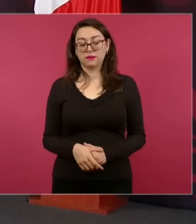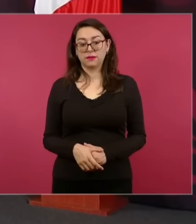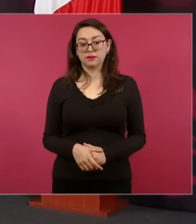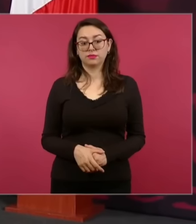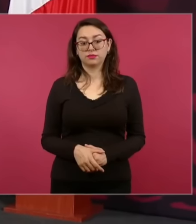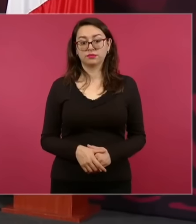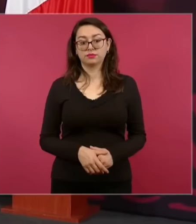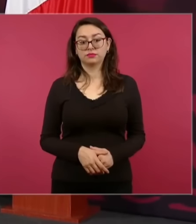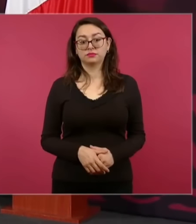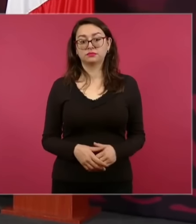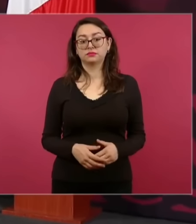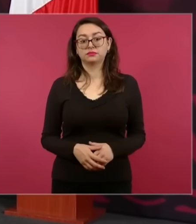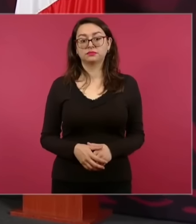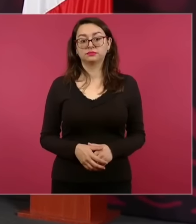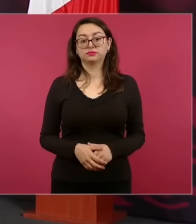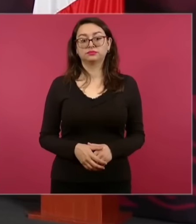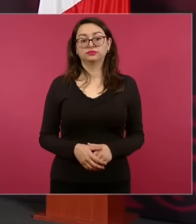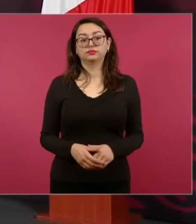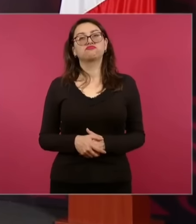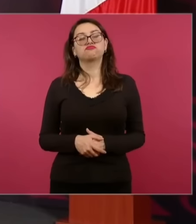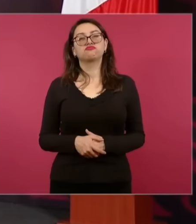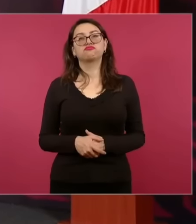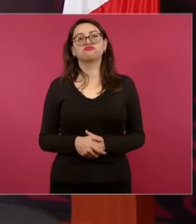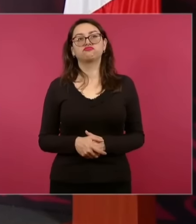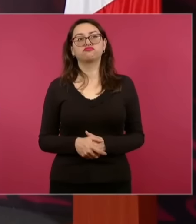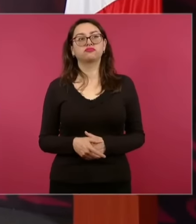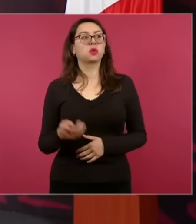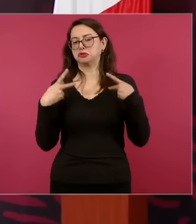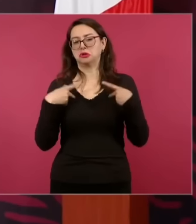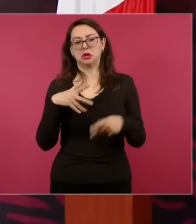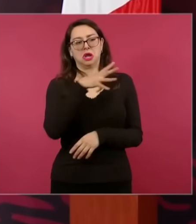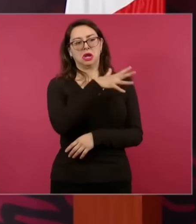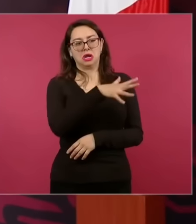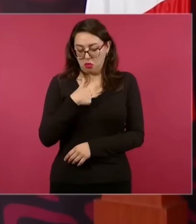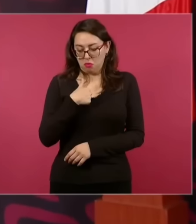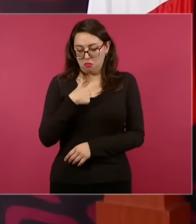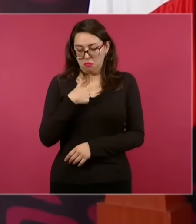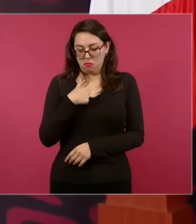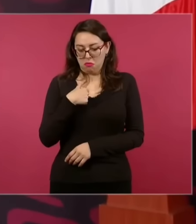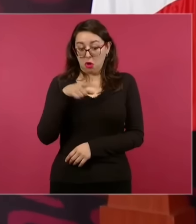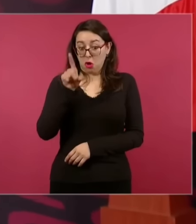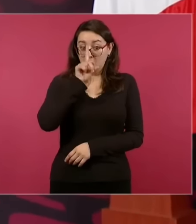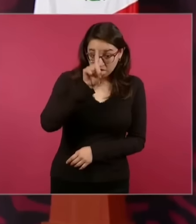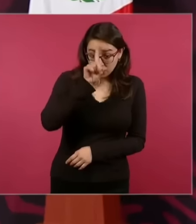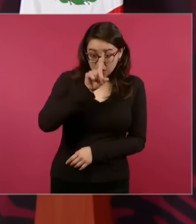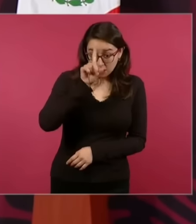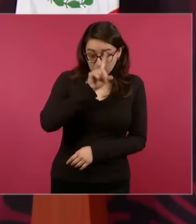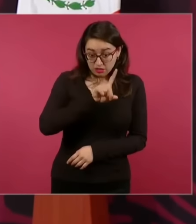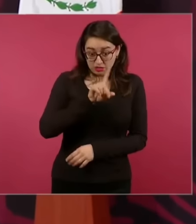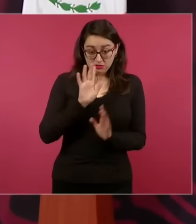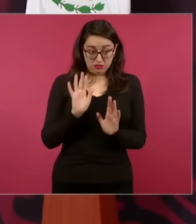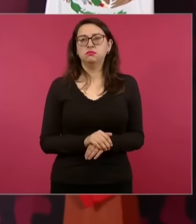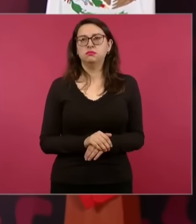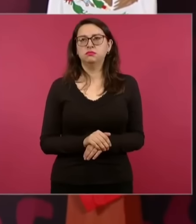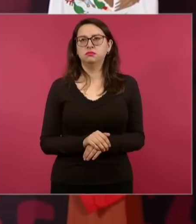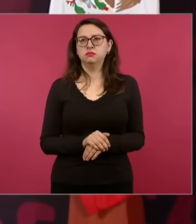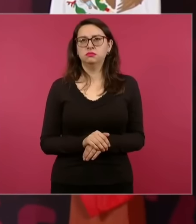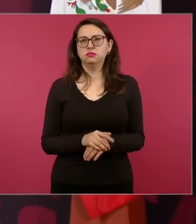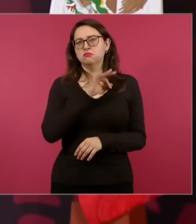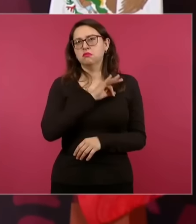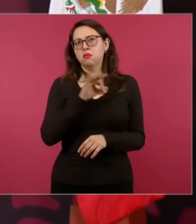yo tuviese que dar un consejo a un político o a cualquier gente que se dedique a asuntos públicos,